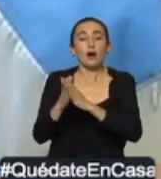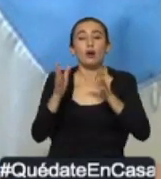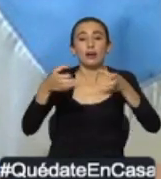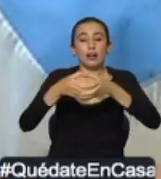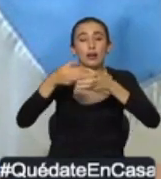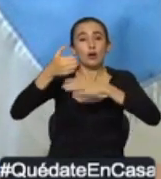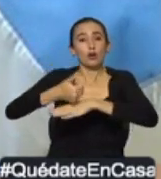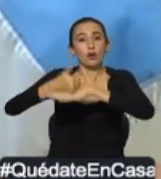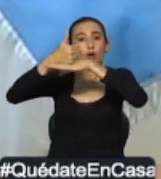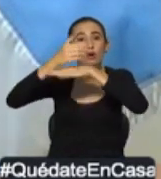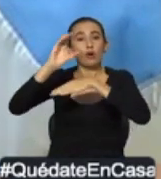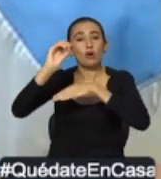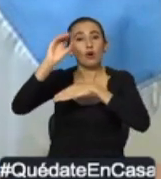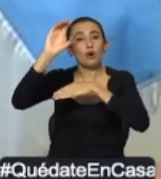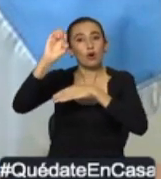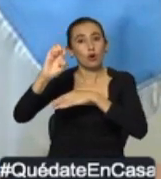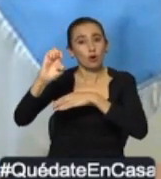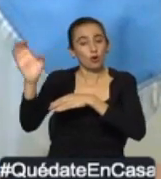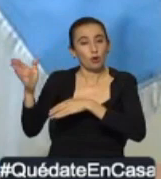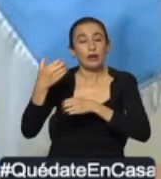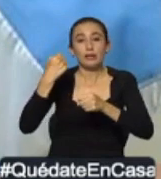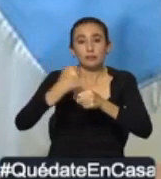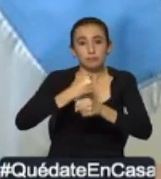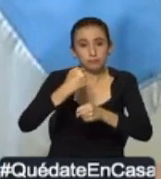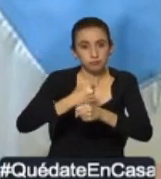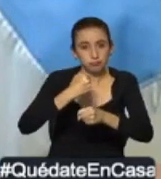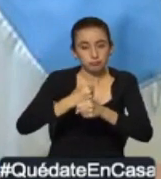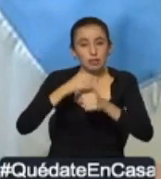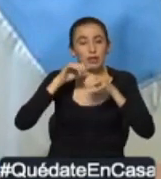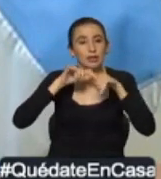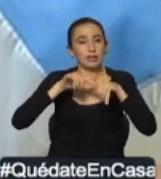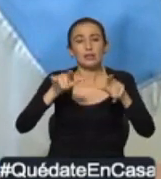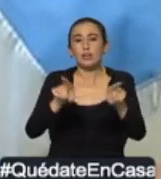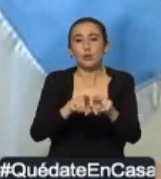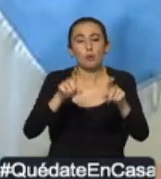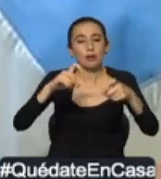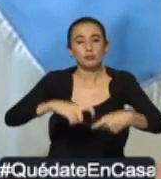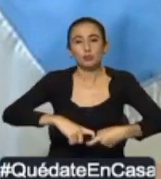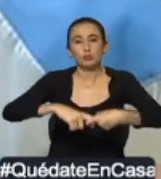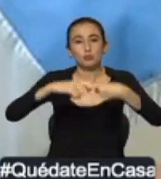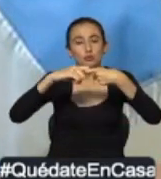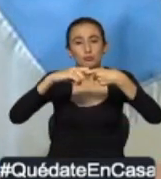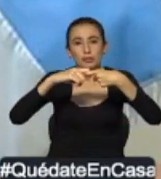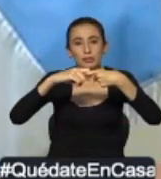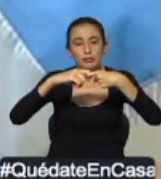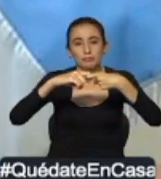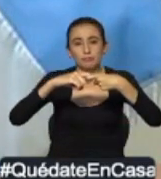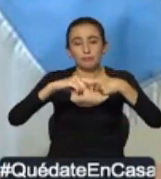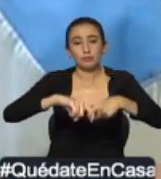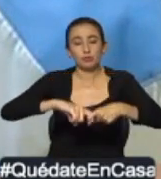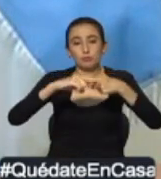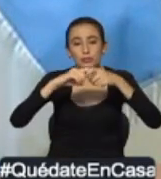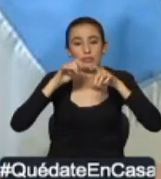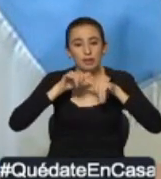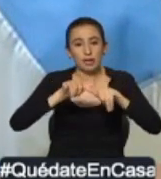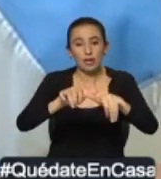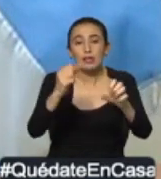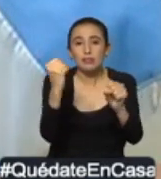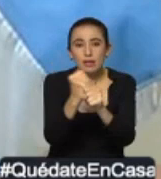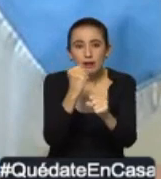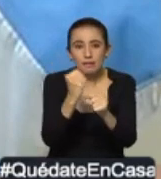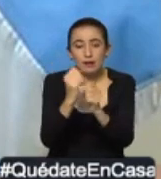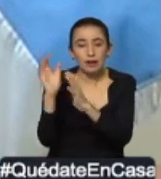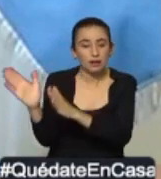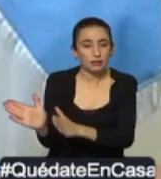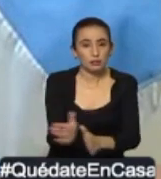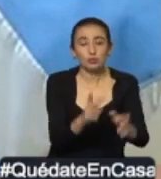la jornada laboral presencial seguirá suspendida hasta el 12 de abril a partir del lunes